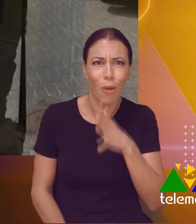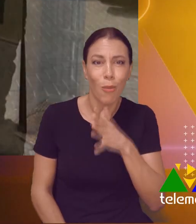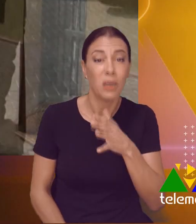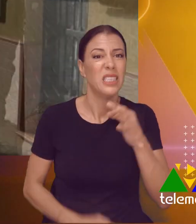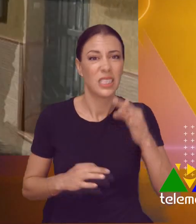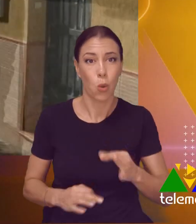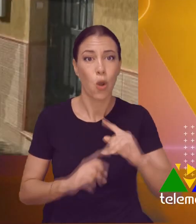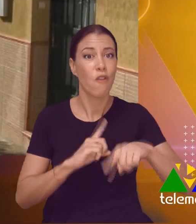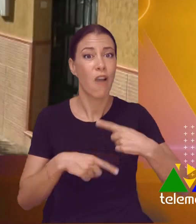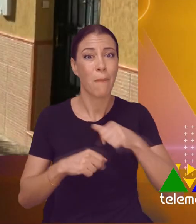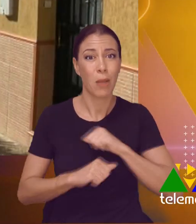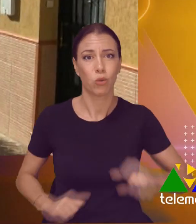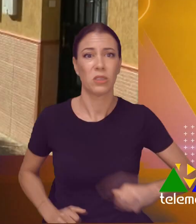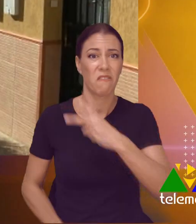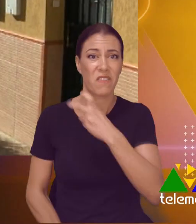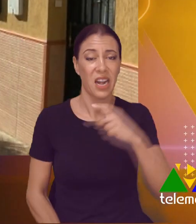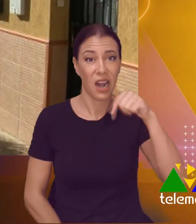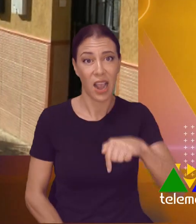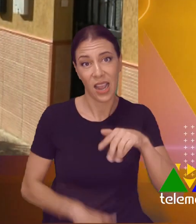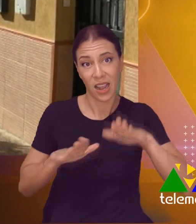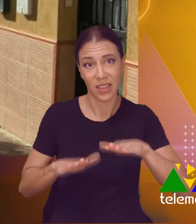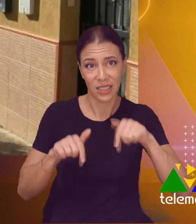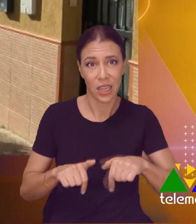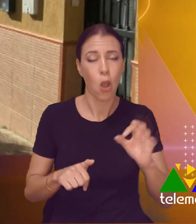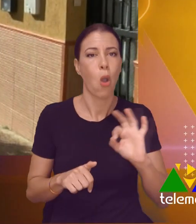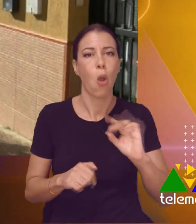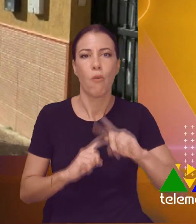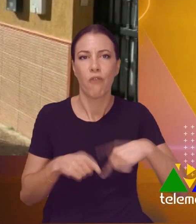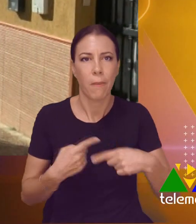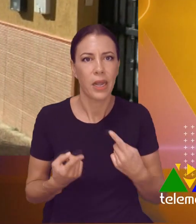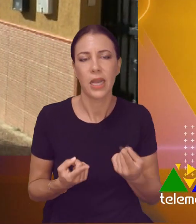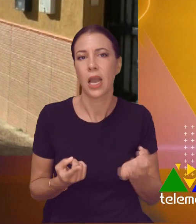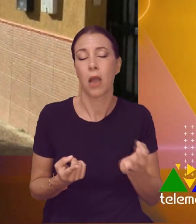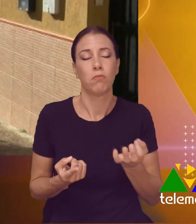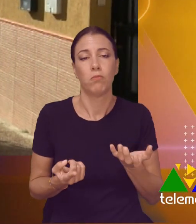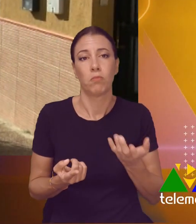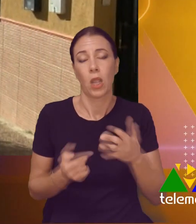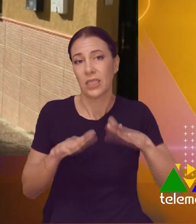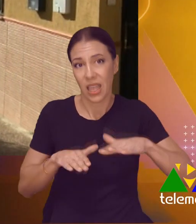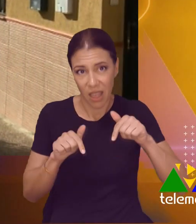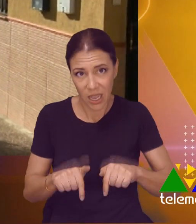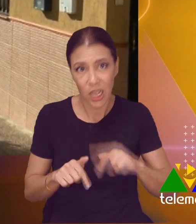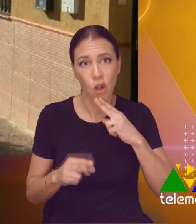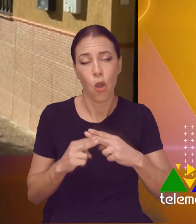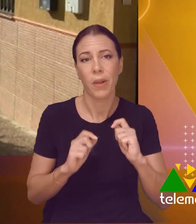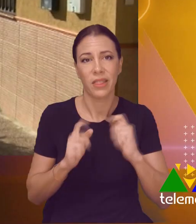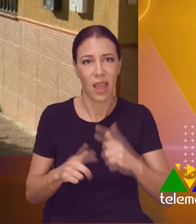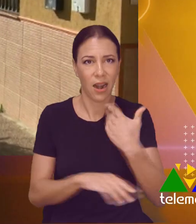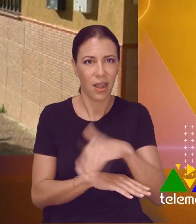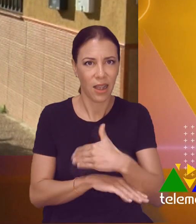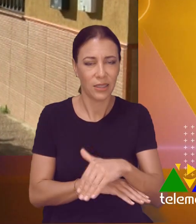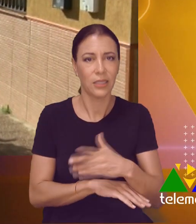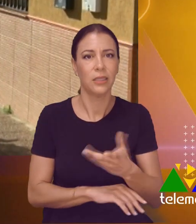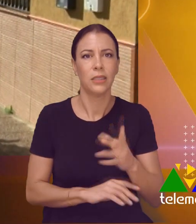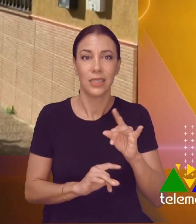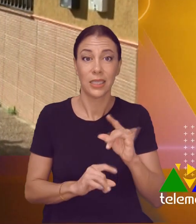de algunas familias portuguesas que debieron asentarse aquí, ¿no? O alguna familia portuguesa que se sentó aquí y le dio el nombre